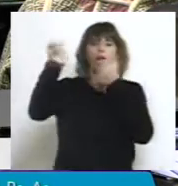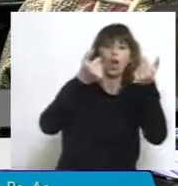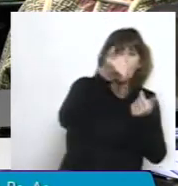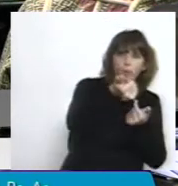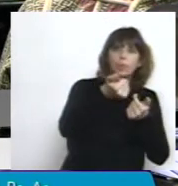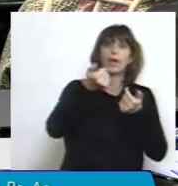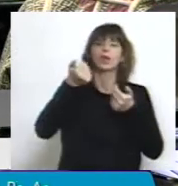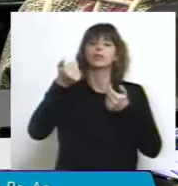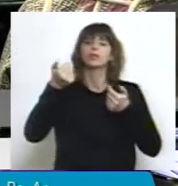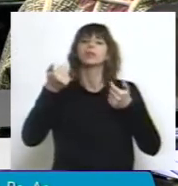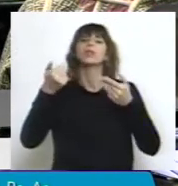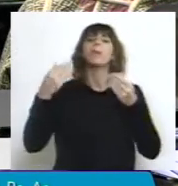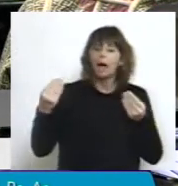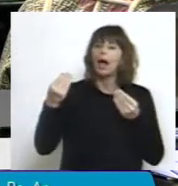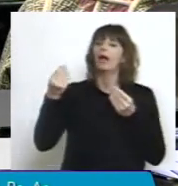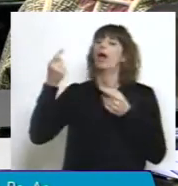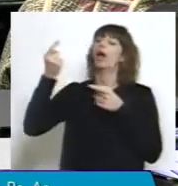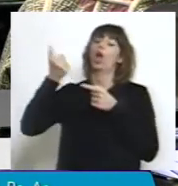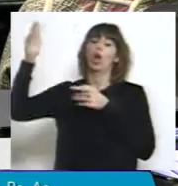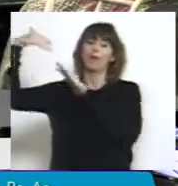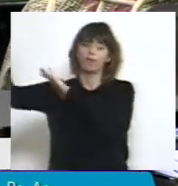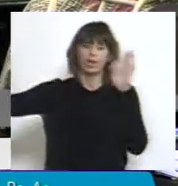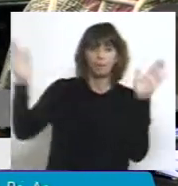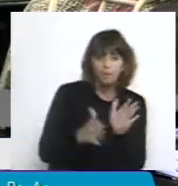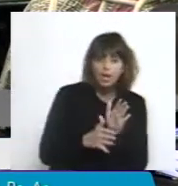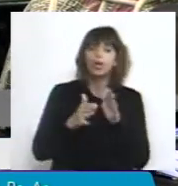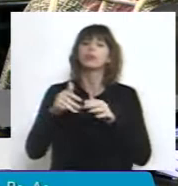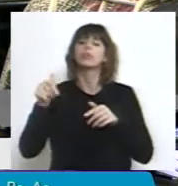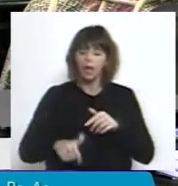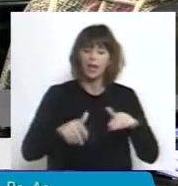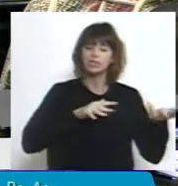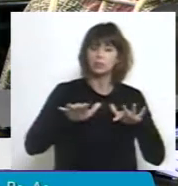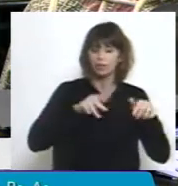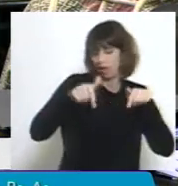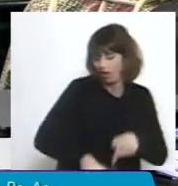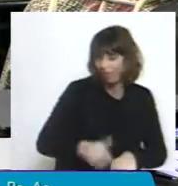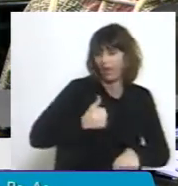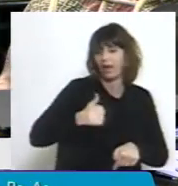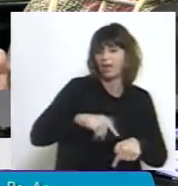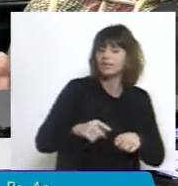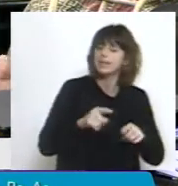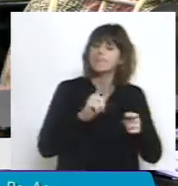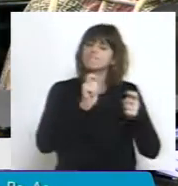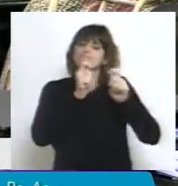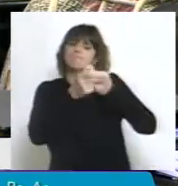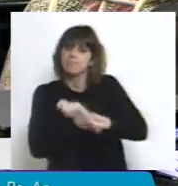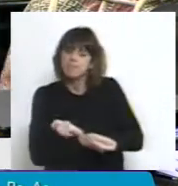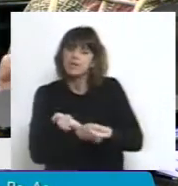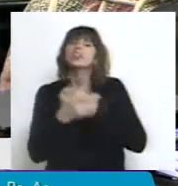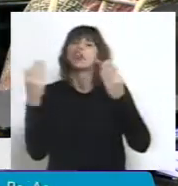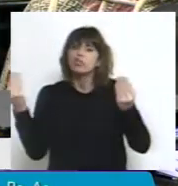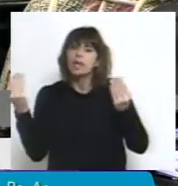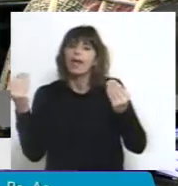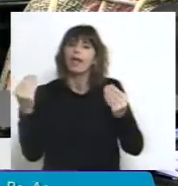forzada, cayendo importaciones y deteriorando el nivel de actividad, evidentemente apeló a aquellas cosas que había acumulado en los